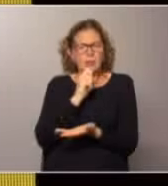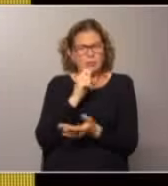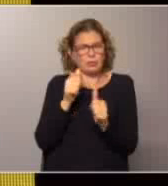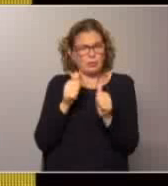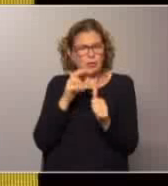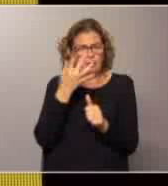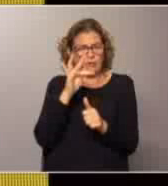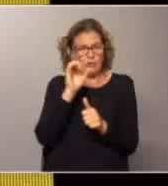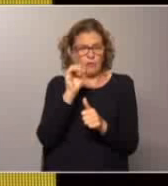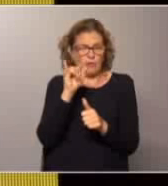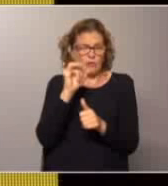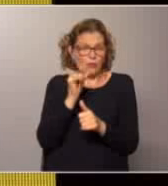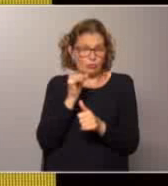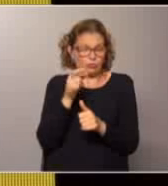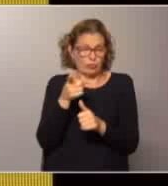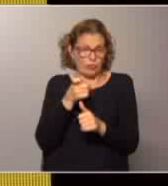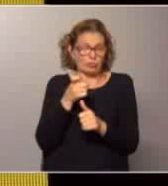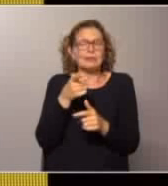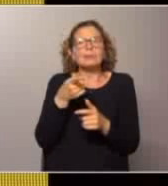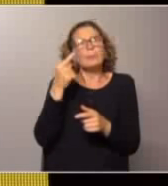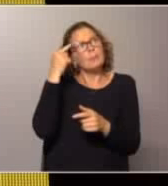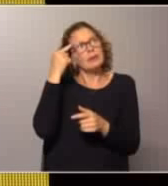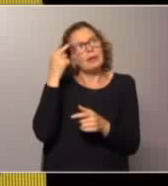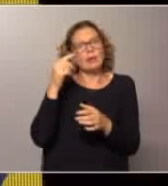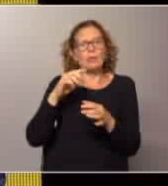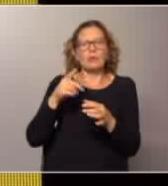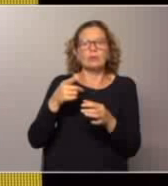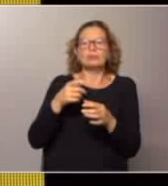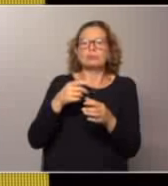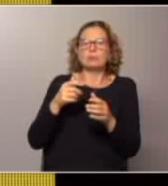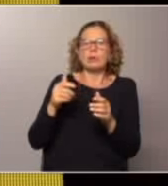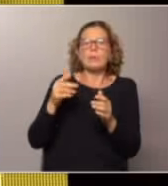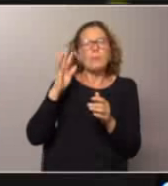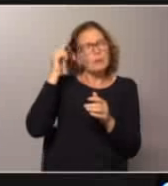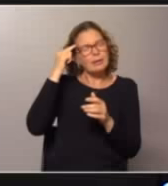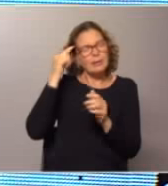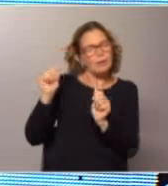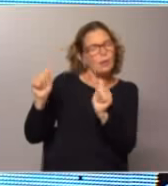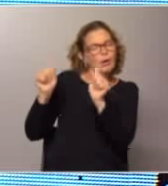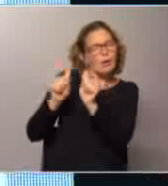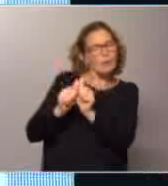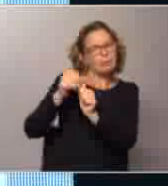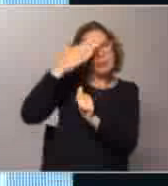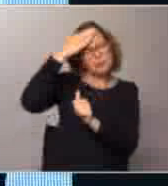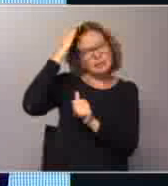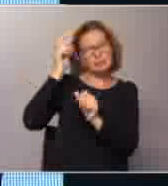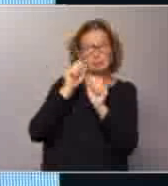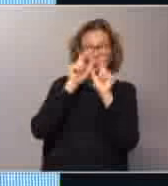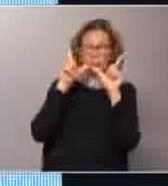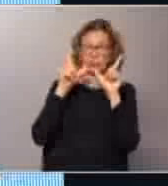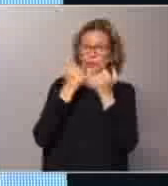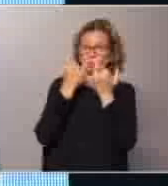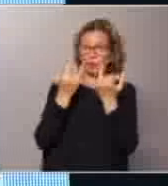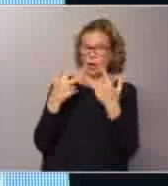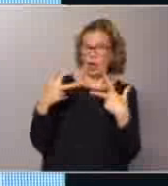foxx que uno podía pensar que era una cadena que iba con en la línea del discurso de trump nos sorprendió hace unos días